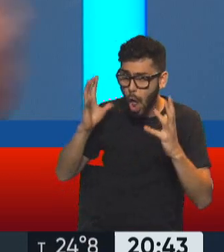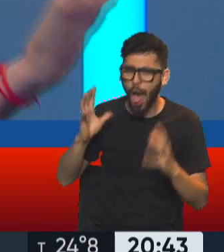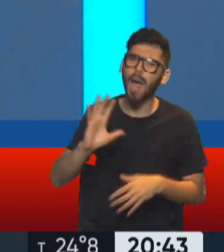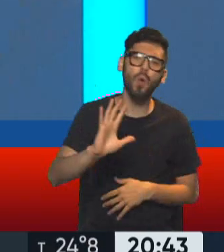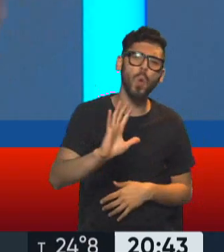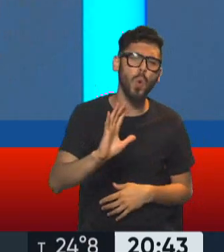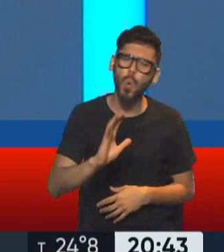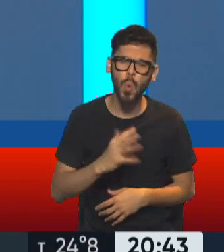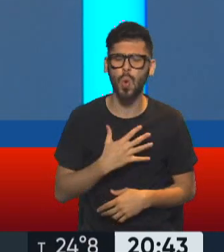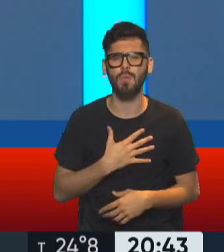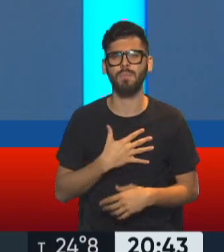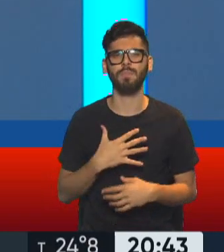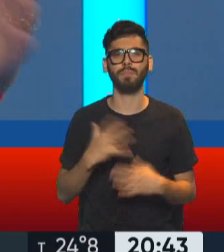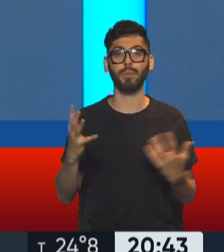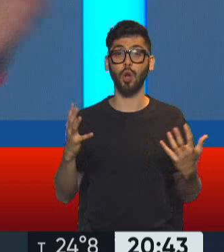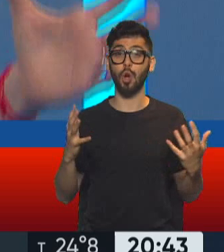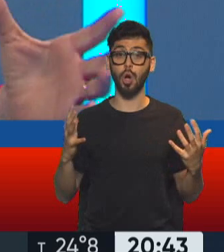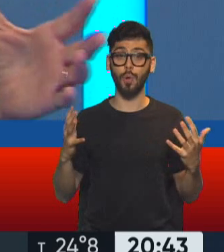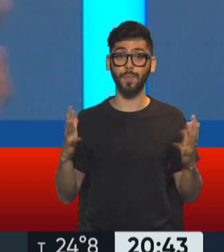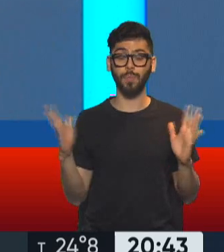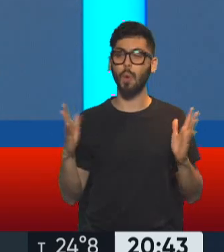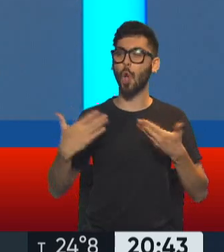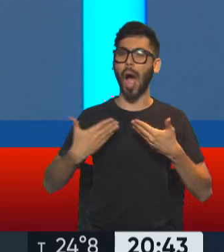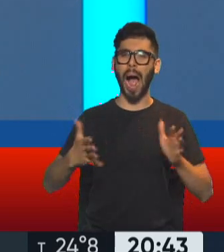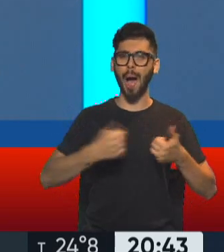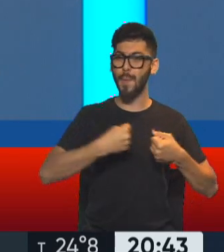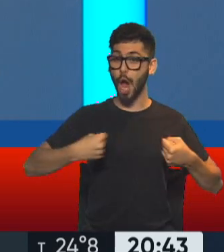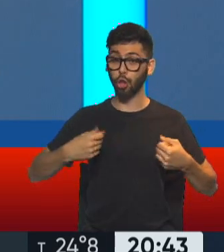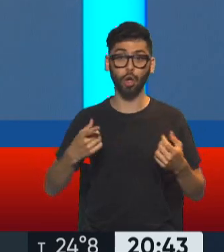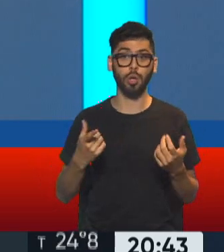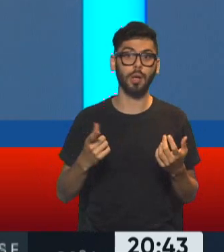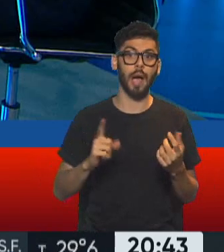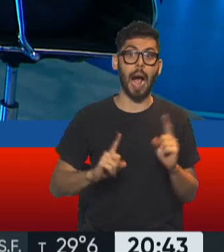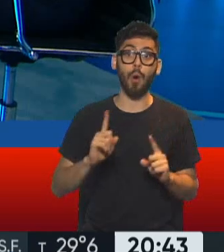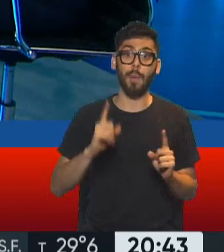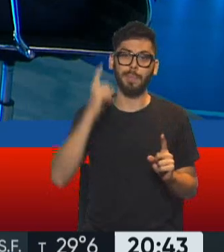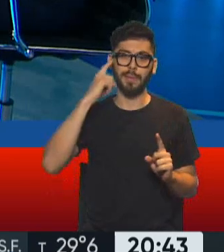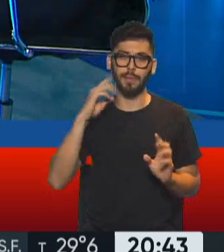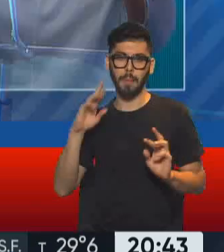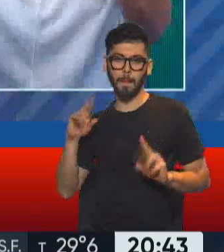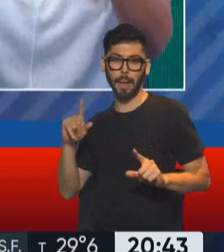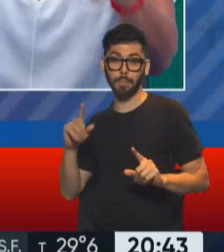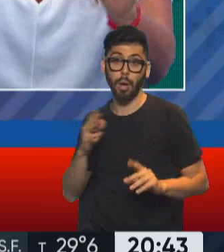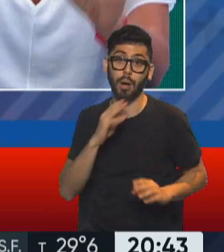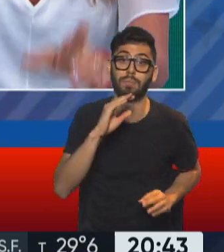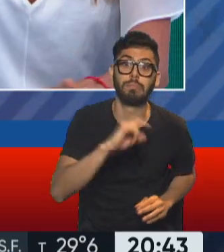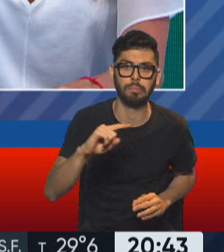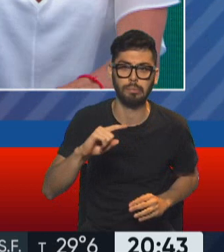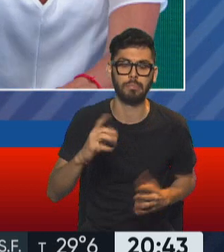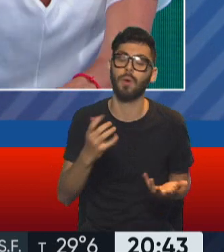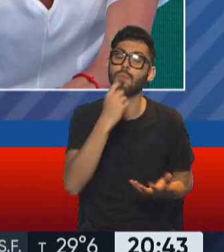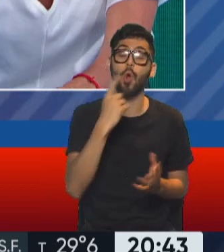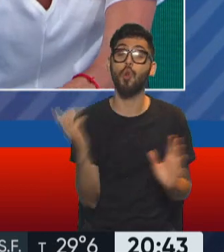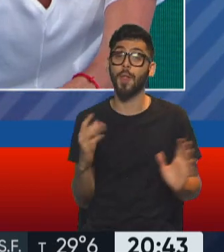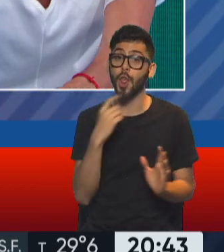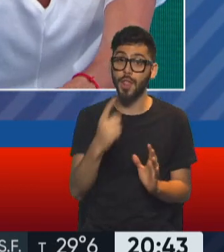que en el, como decimos, en el ruido de la parte abierta, a veces hay ideas que las tenés reservadas para ese momento y no se terminan de expresar. Yo en un momento dije, ahí